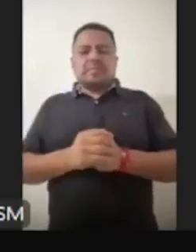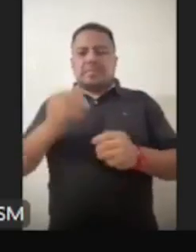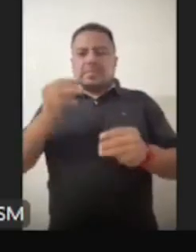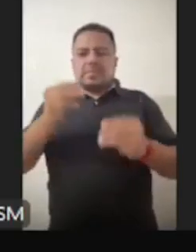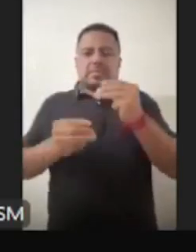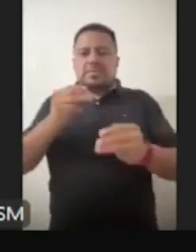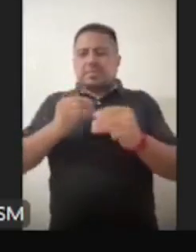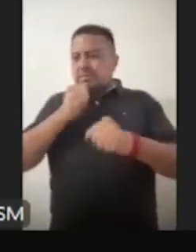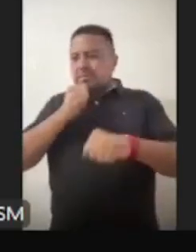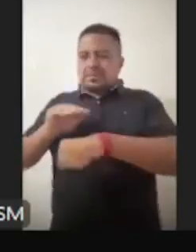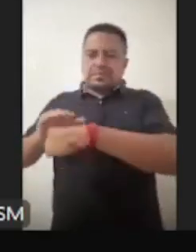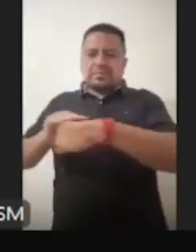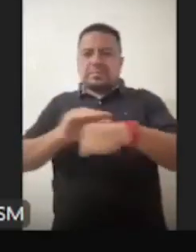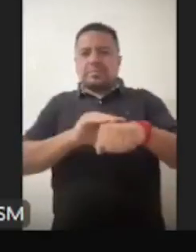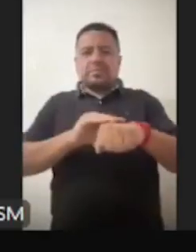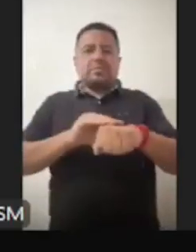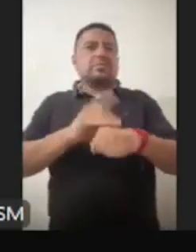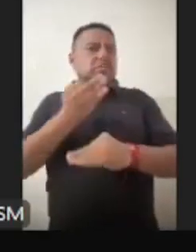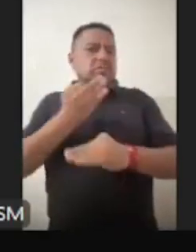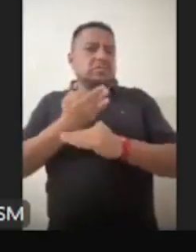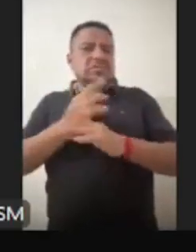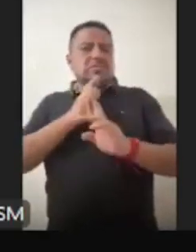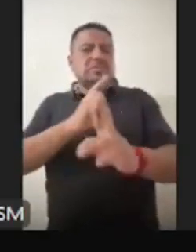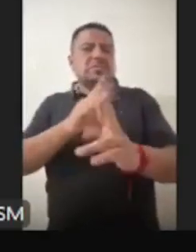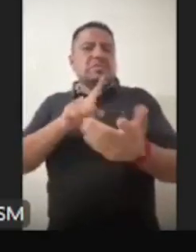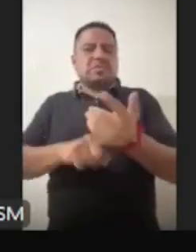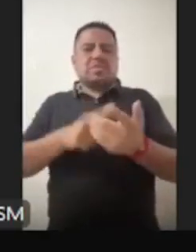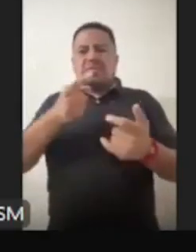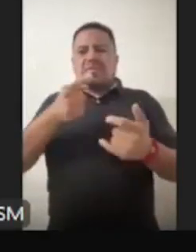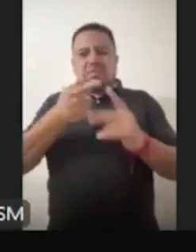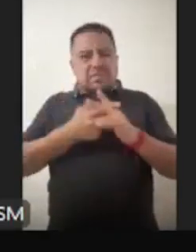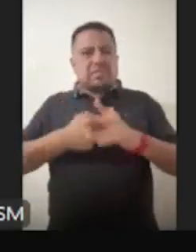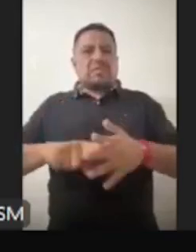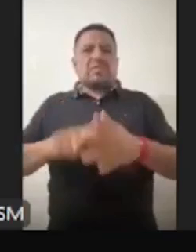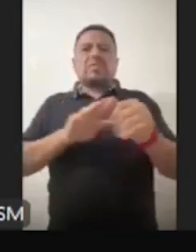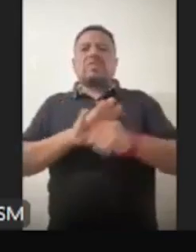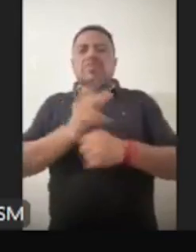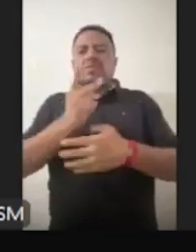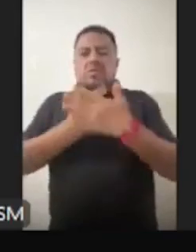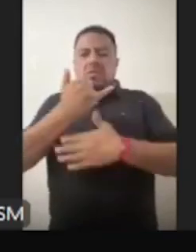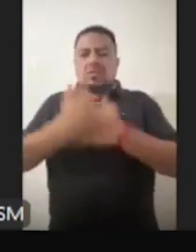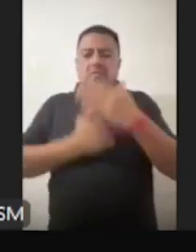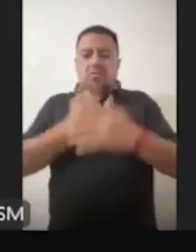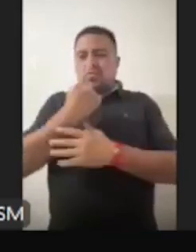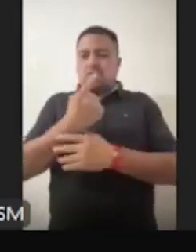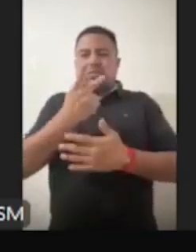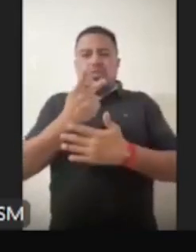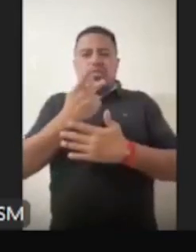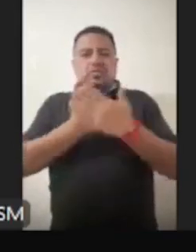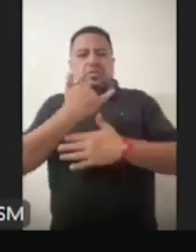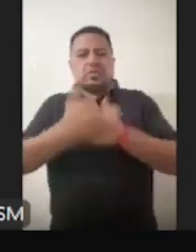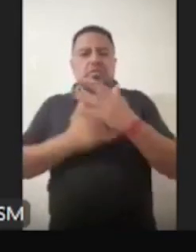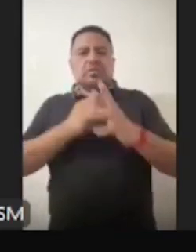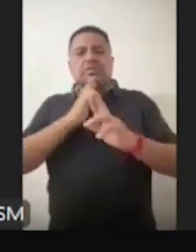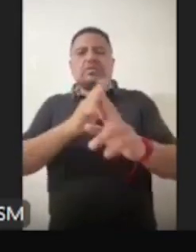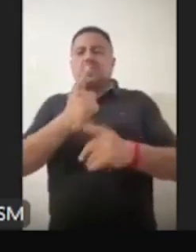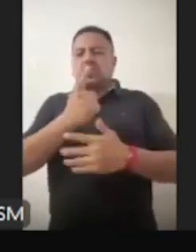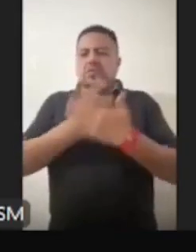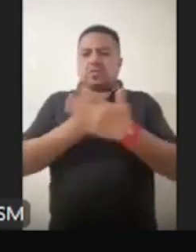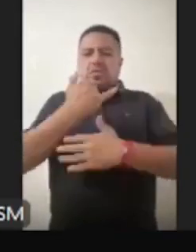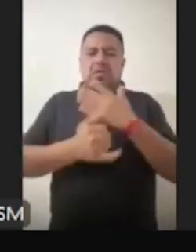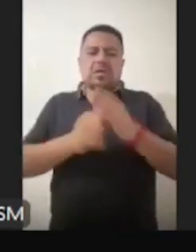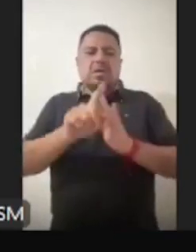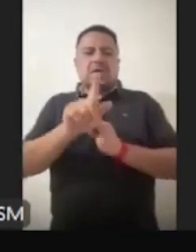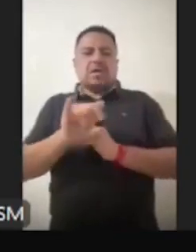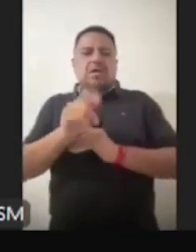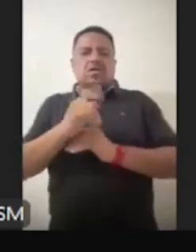Magistradas, magistrados, los asuntos listados para analizar y resolver en la presente sesión corresponden a un proyecto de acuerdo plenario, dos proyectos de resolución y un proyecto de laudo, los cuales